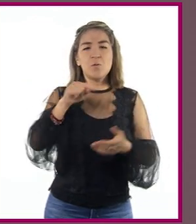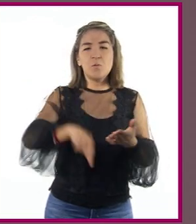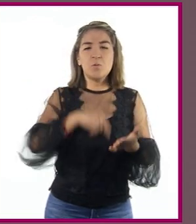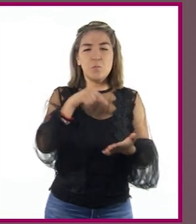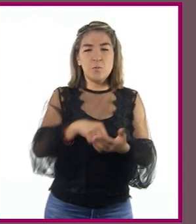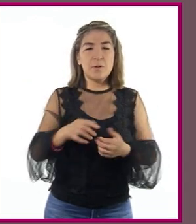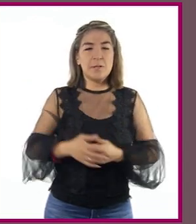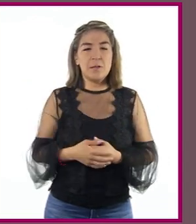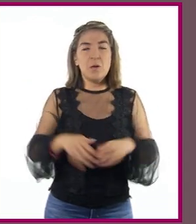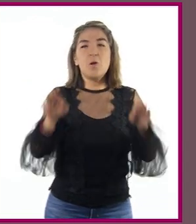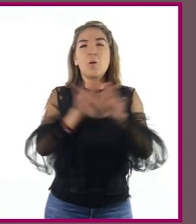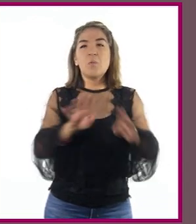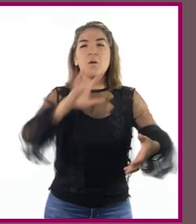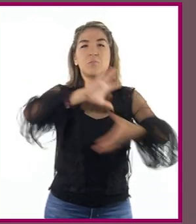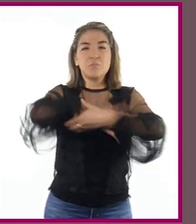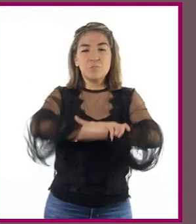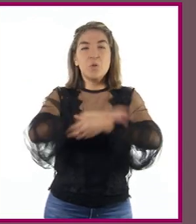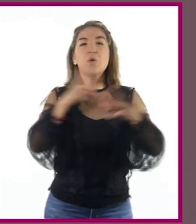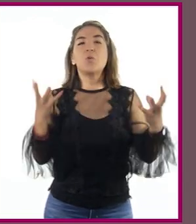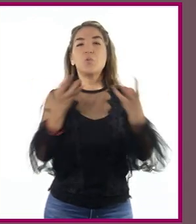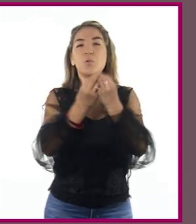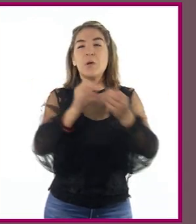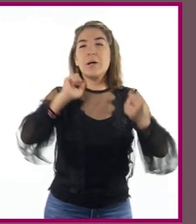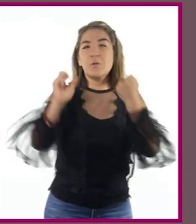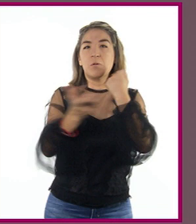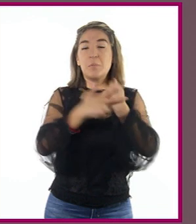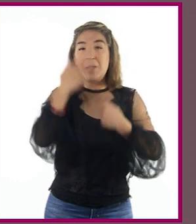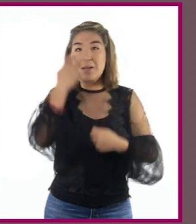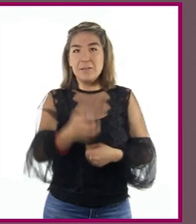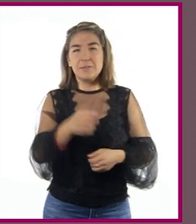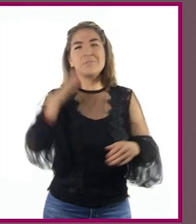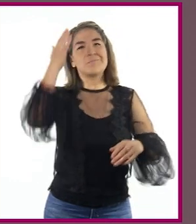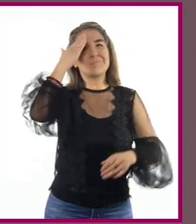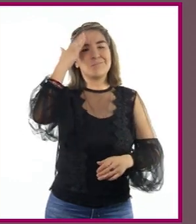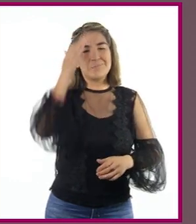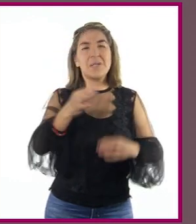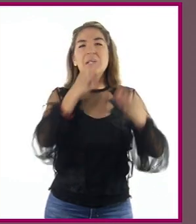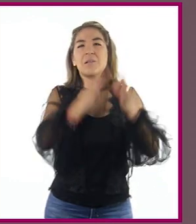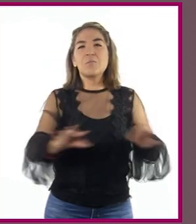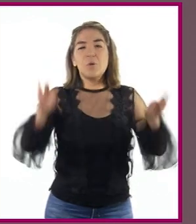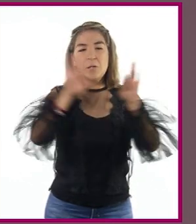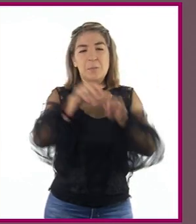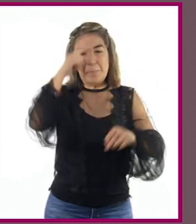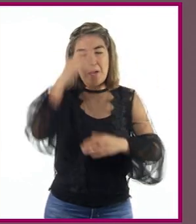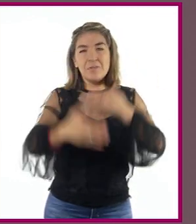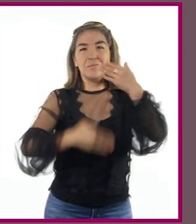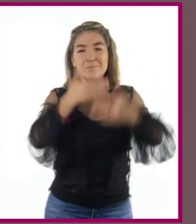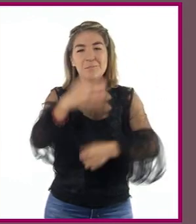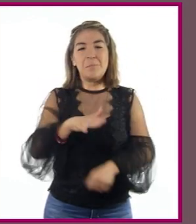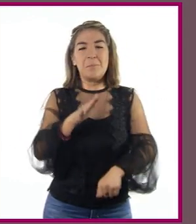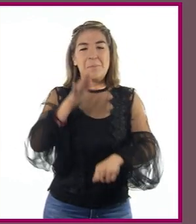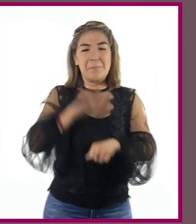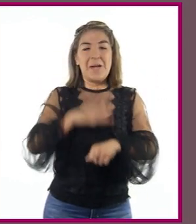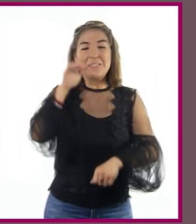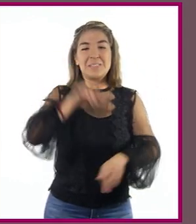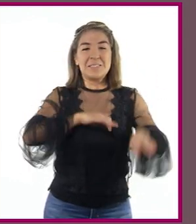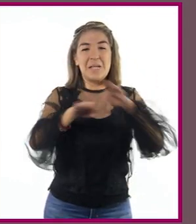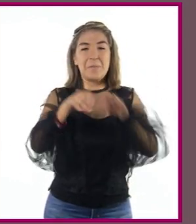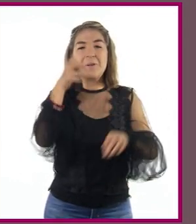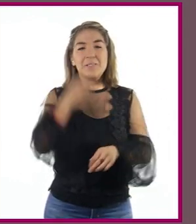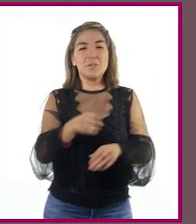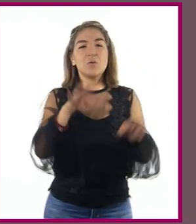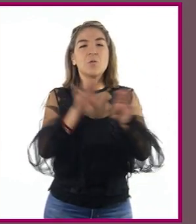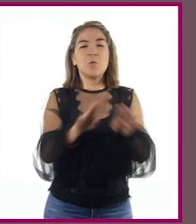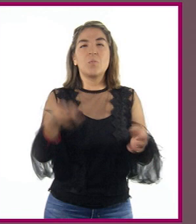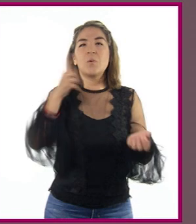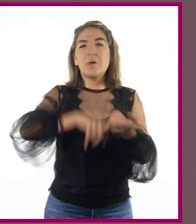llamado Tratado de la Unión Europea, fue el que sentó las bases para impulsar una cohesión más allá de lo económico al